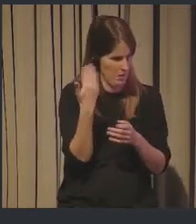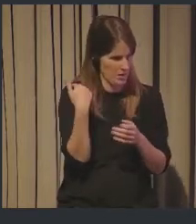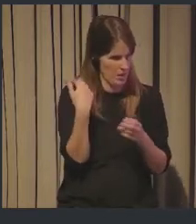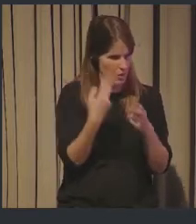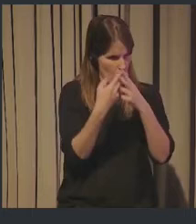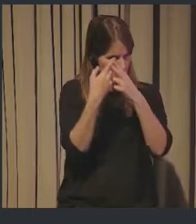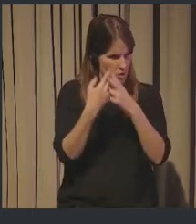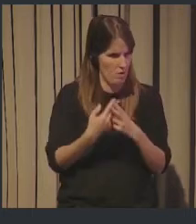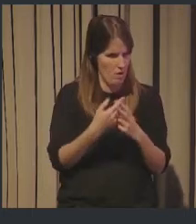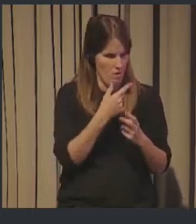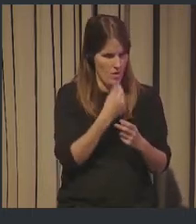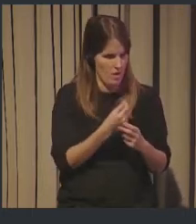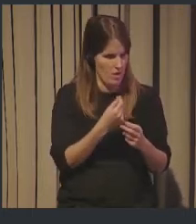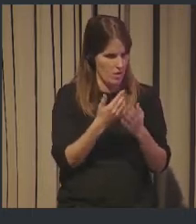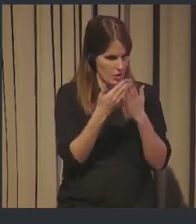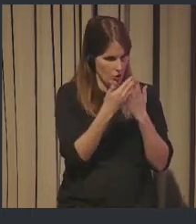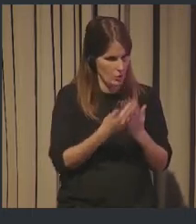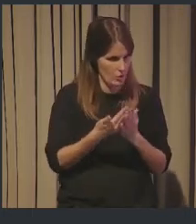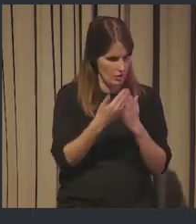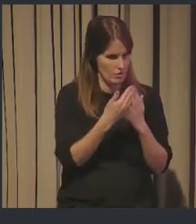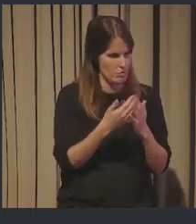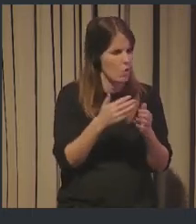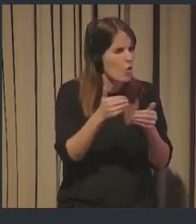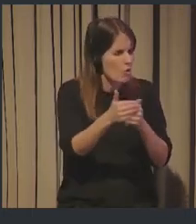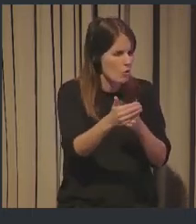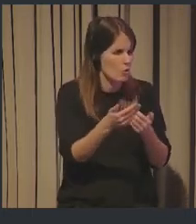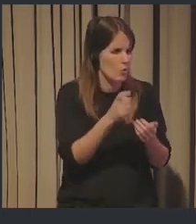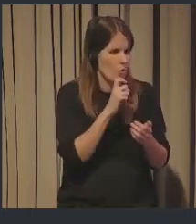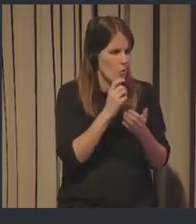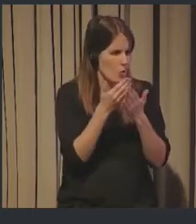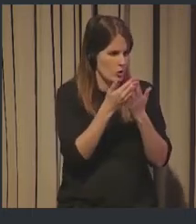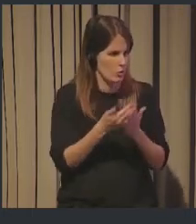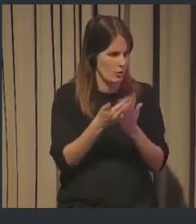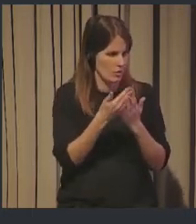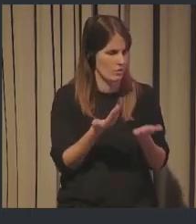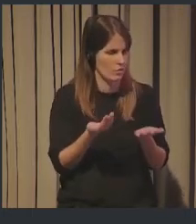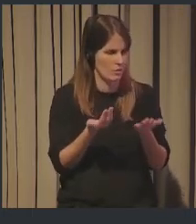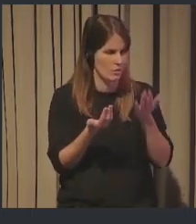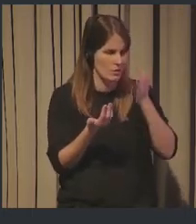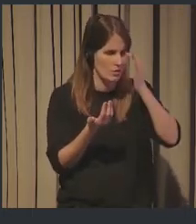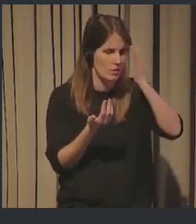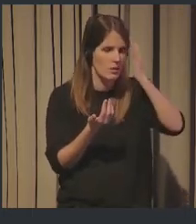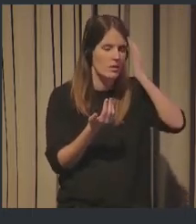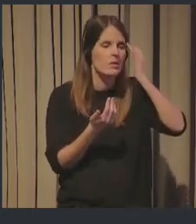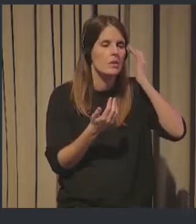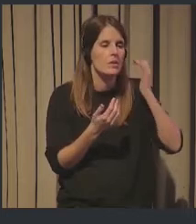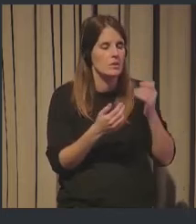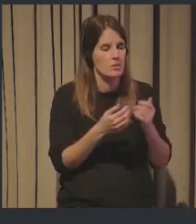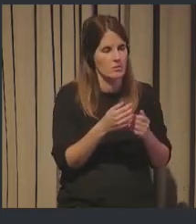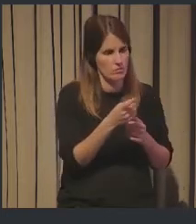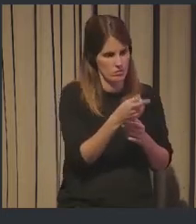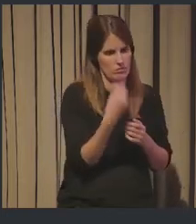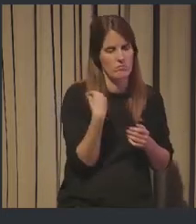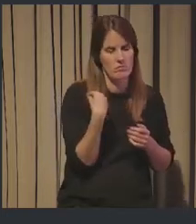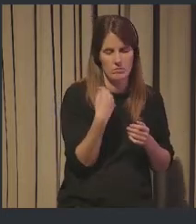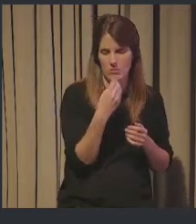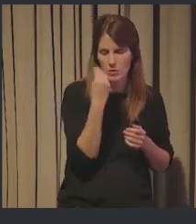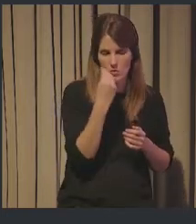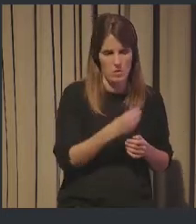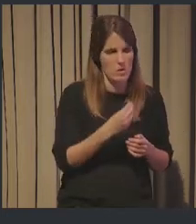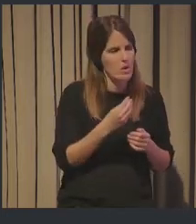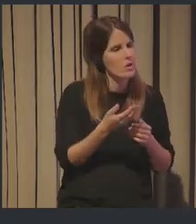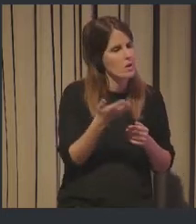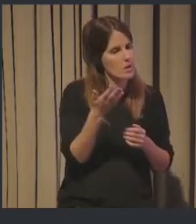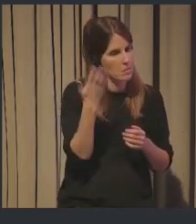Era una persona muy decidida. Dijo, estudiamos el pasado, ¿no? Dije, sí, señor. ¿Por qué no podemos estudiar el futuro? Bueno,